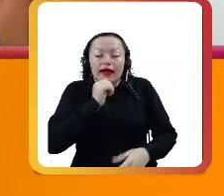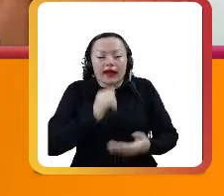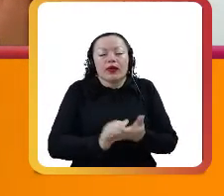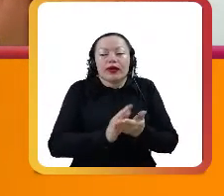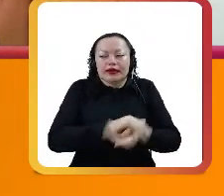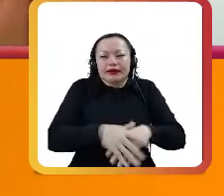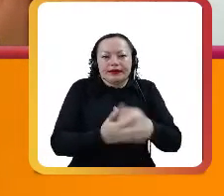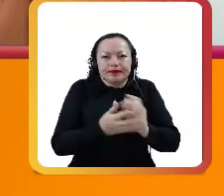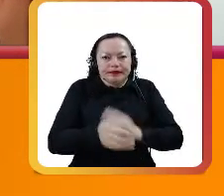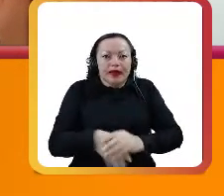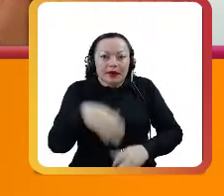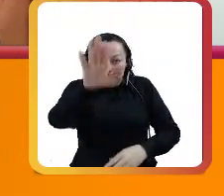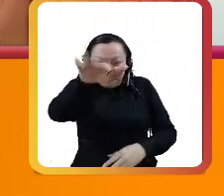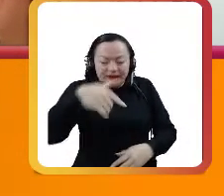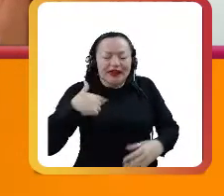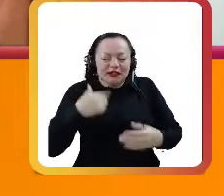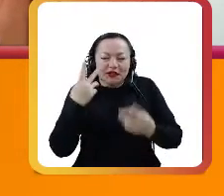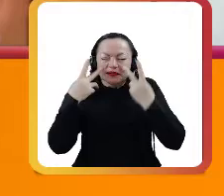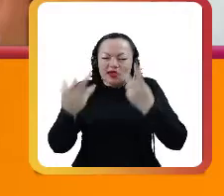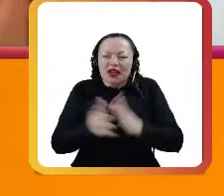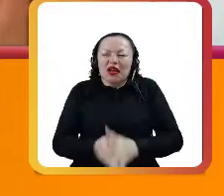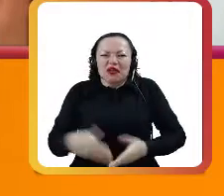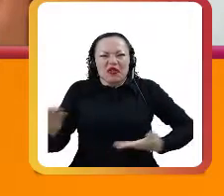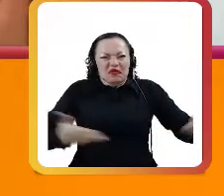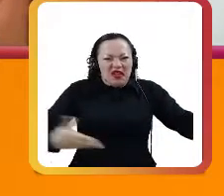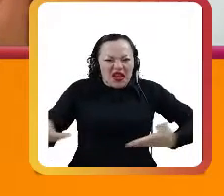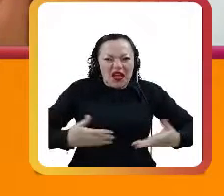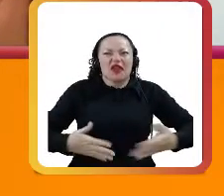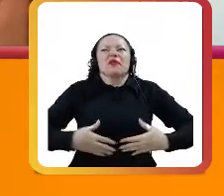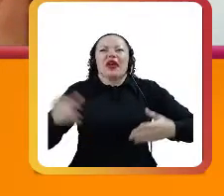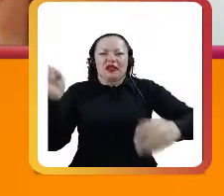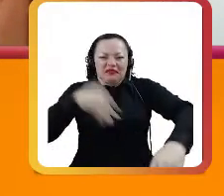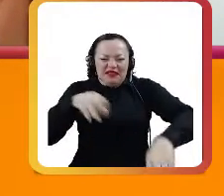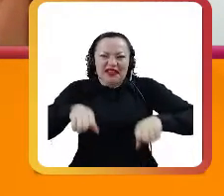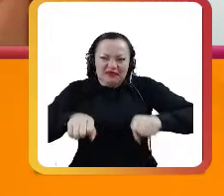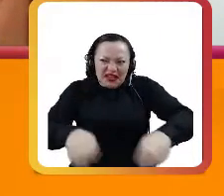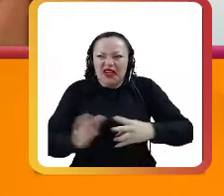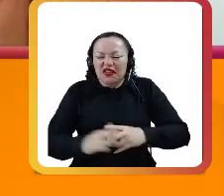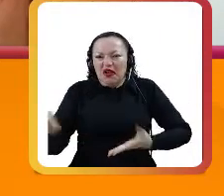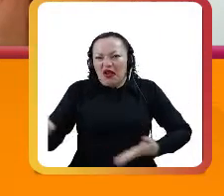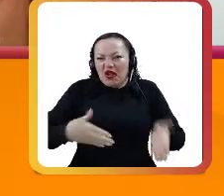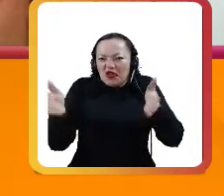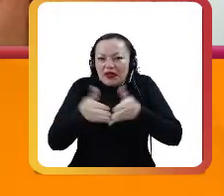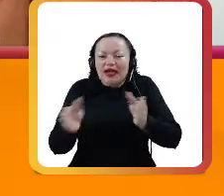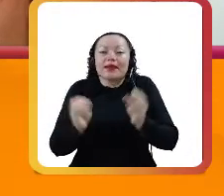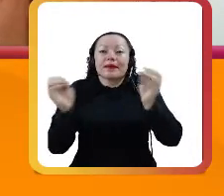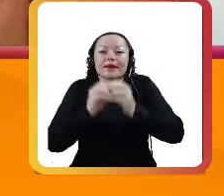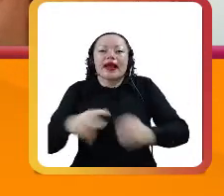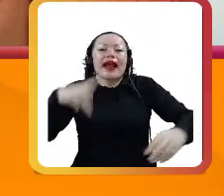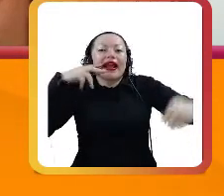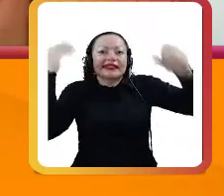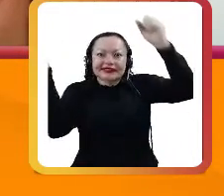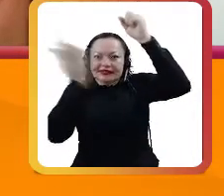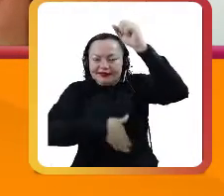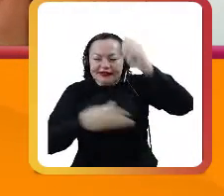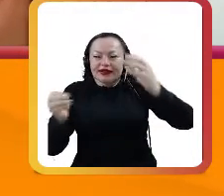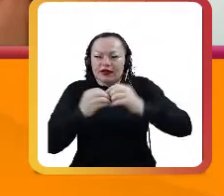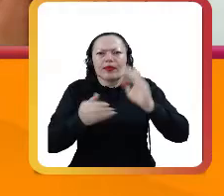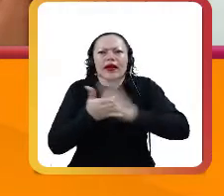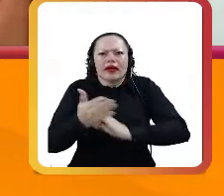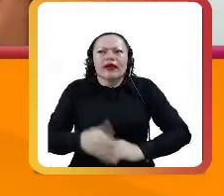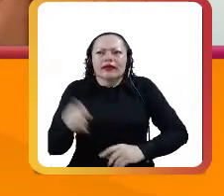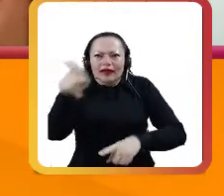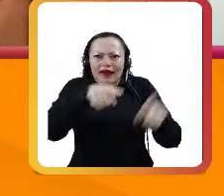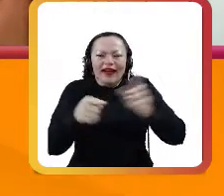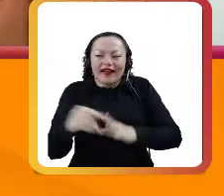en diferentes negocios, supermercados, tiendas de barrio, en una carnicería que estuve en estos días, y han optado